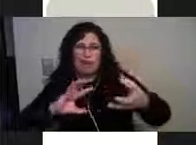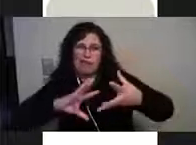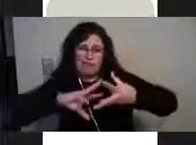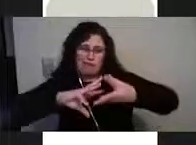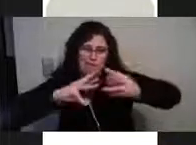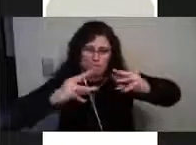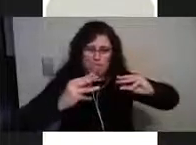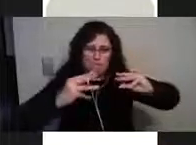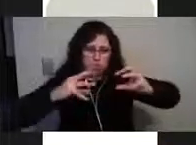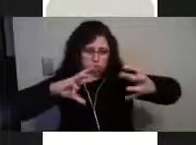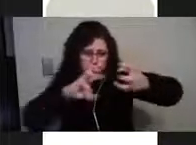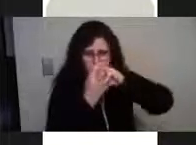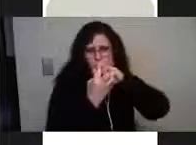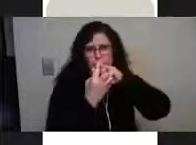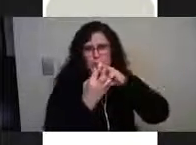elevada que